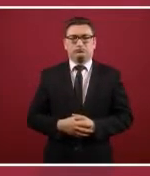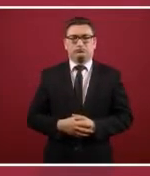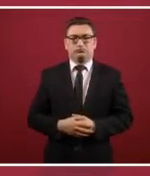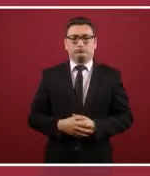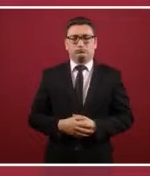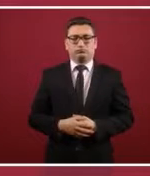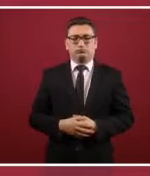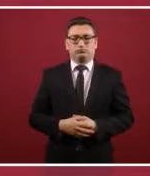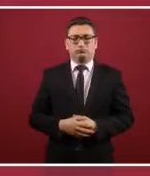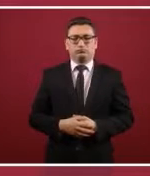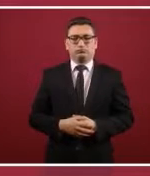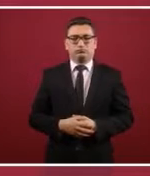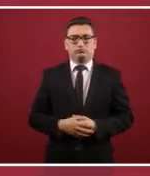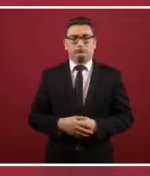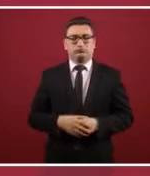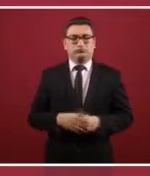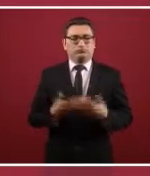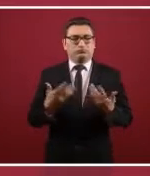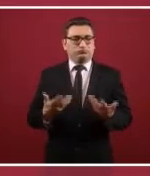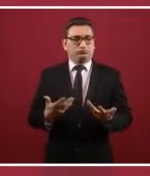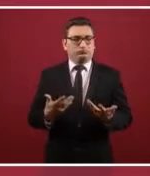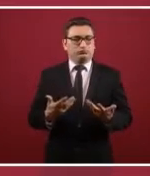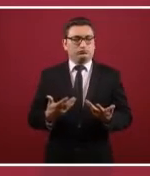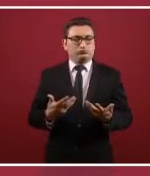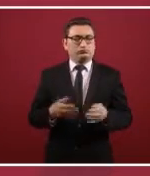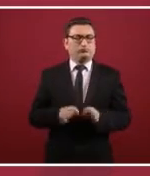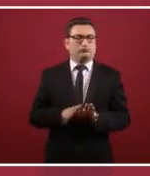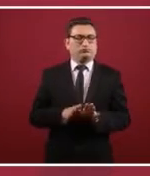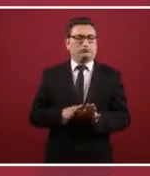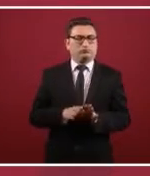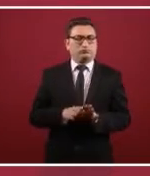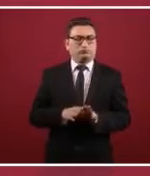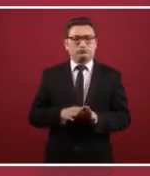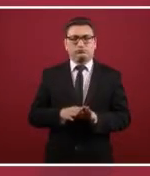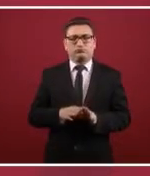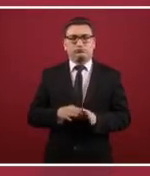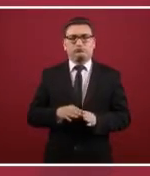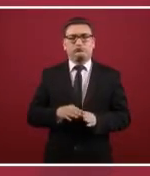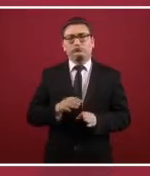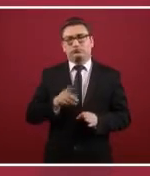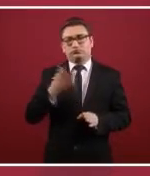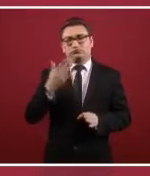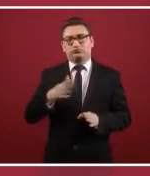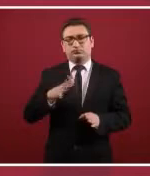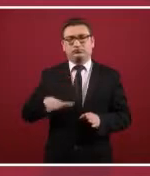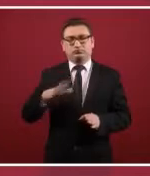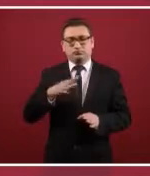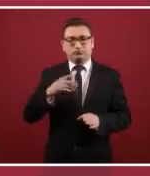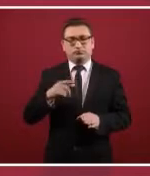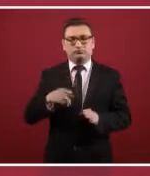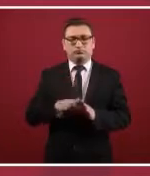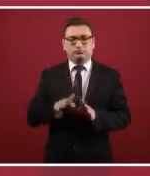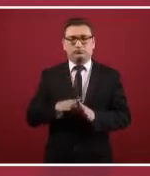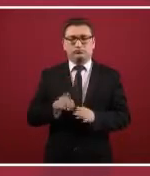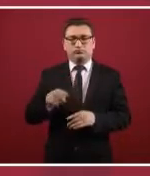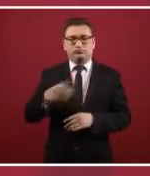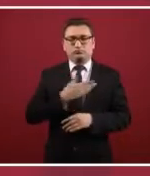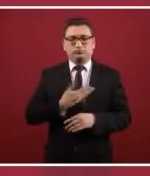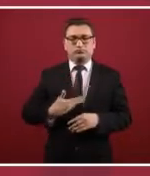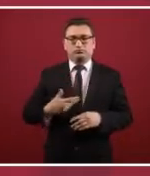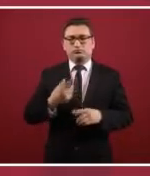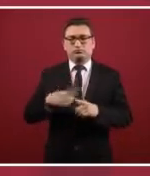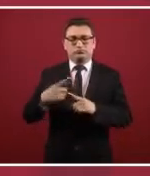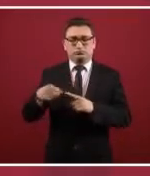Y cómo sí a los integrantes del Poder Ejecutivo se